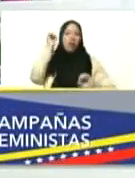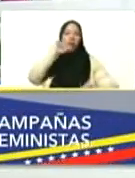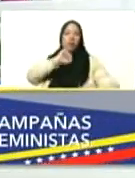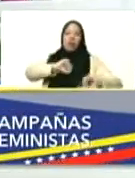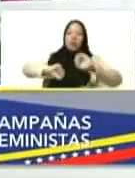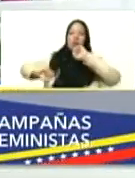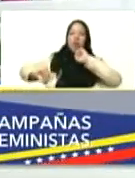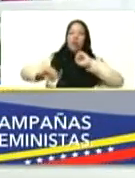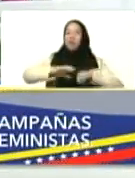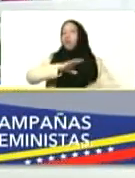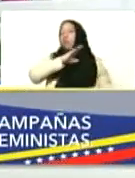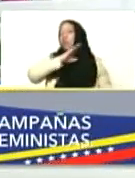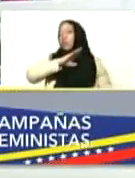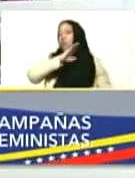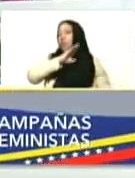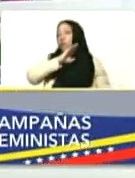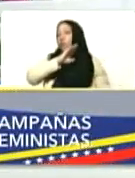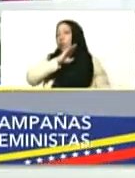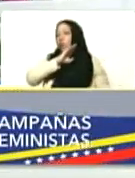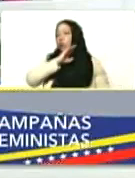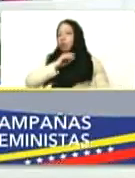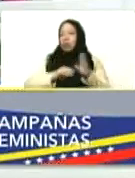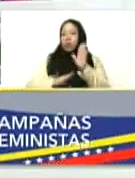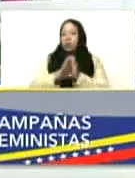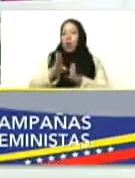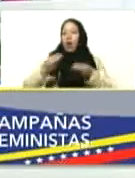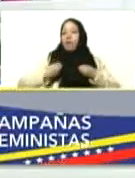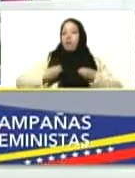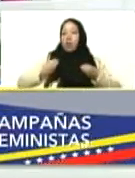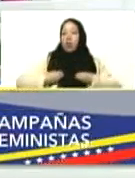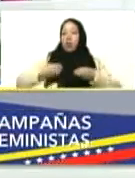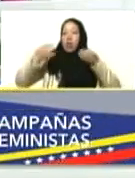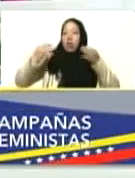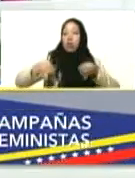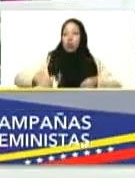han enfrentado y han seguido adelante su vida.